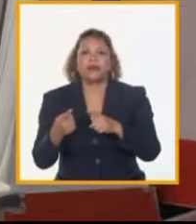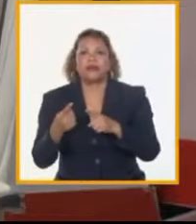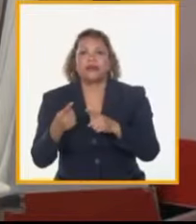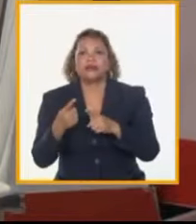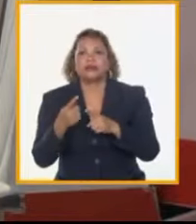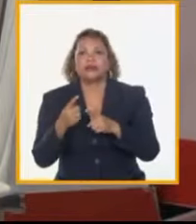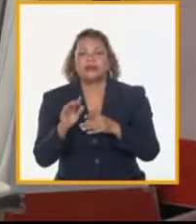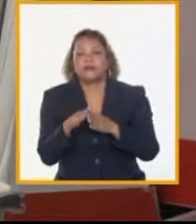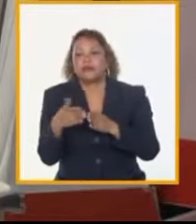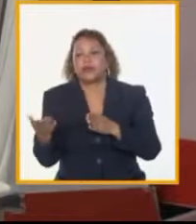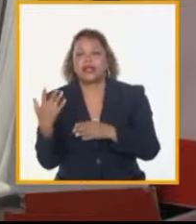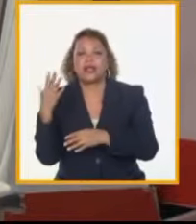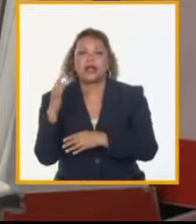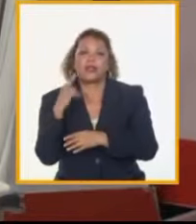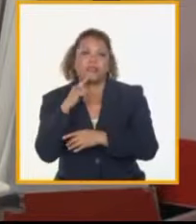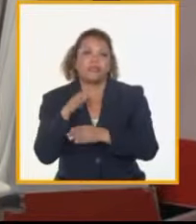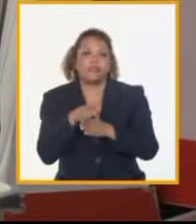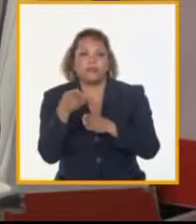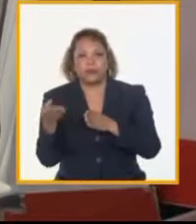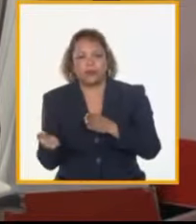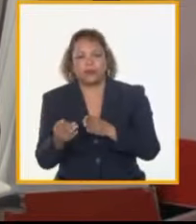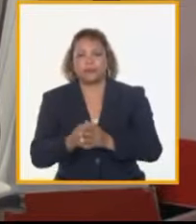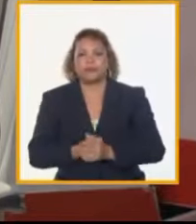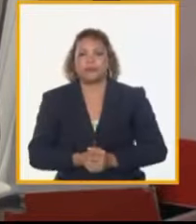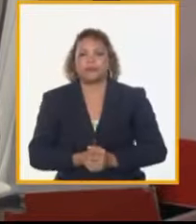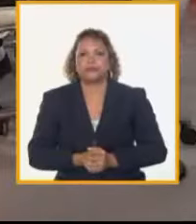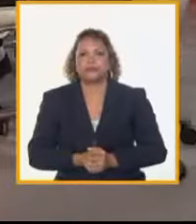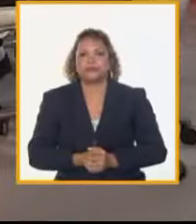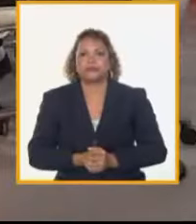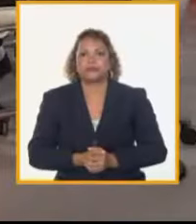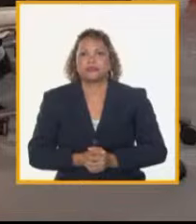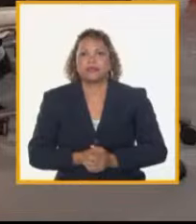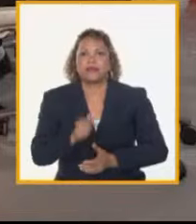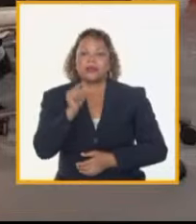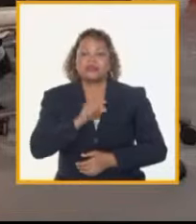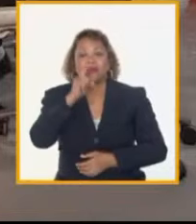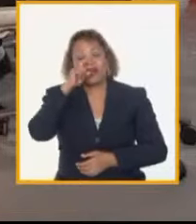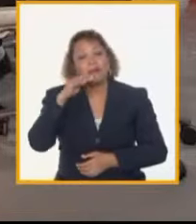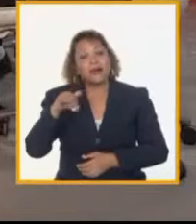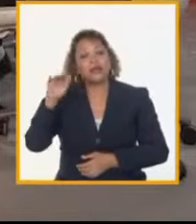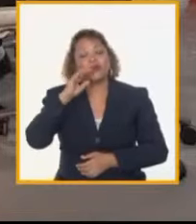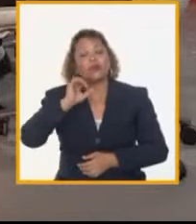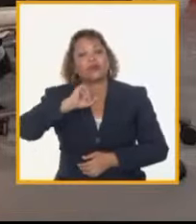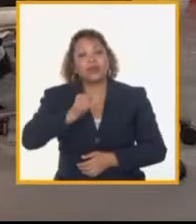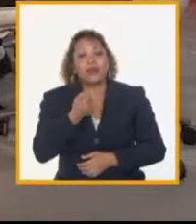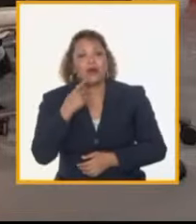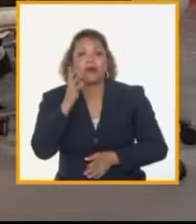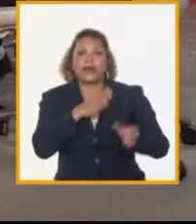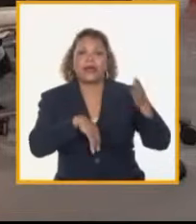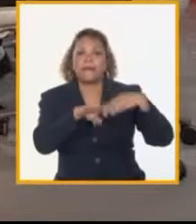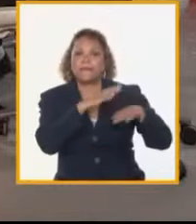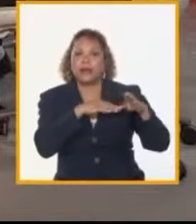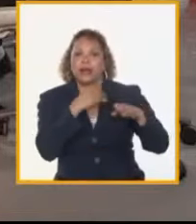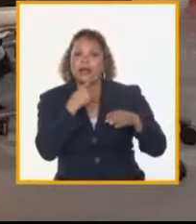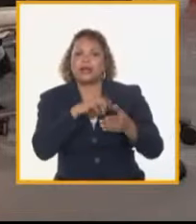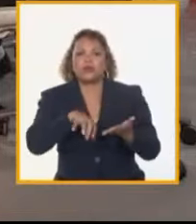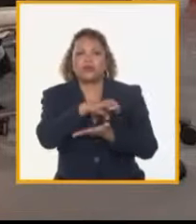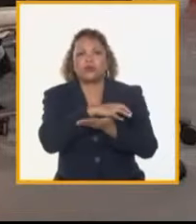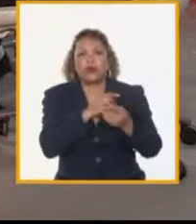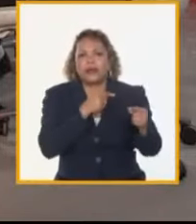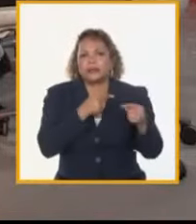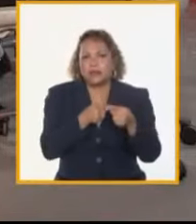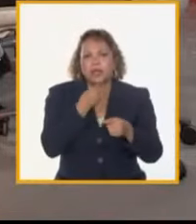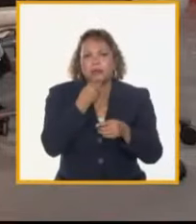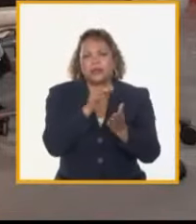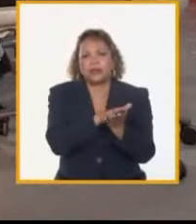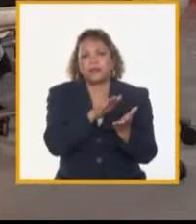por el lado derecho. Decía esta persona mayor que se le ha obligado a ir hasta playa. ¿Es el lugar más cercano para que pueda reservar aquí en